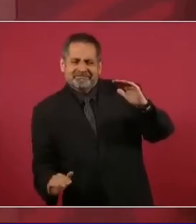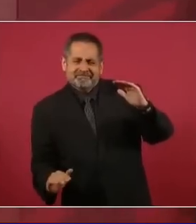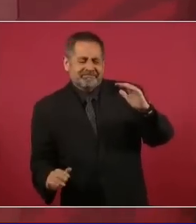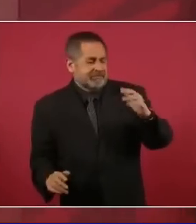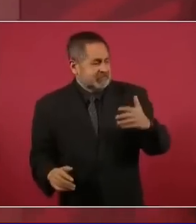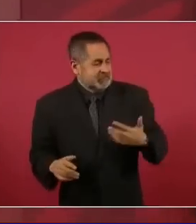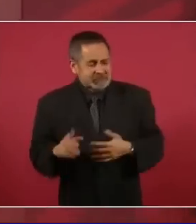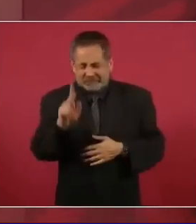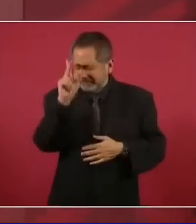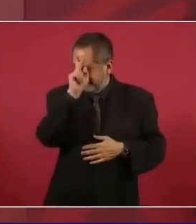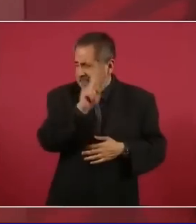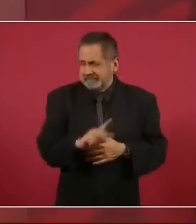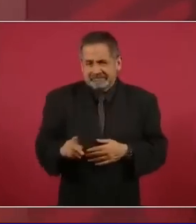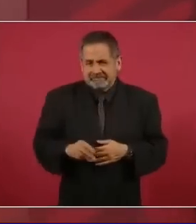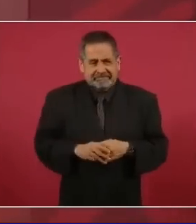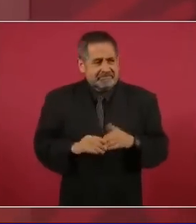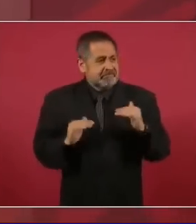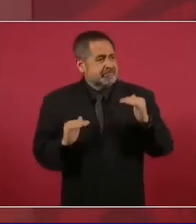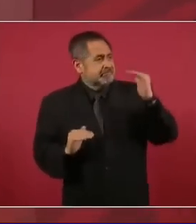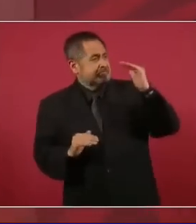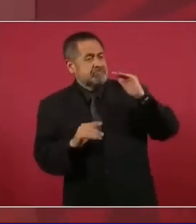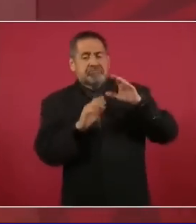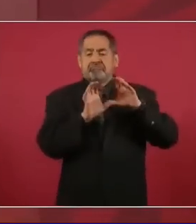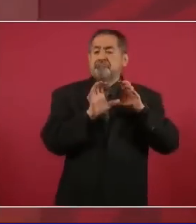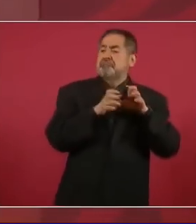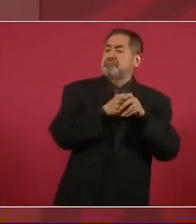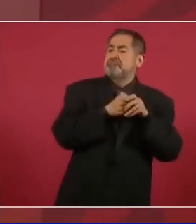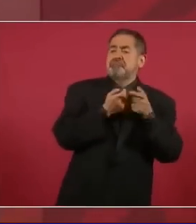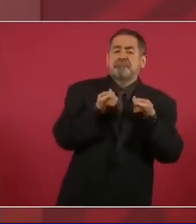Y esa desigualdad,